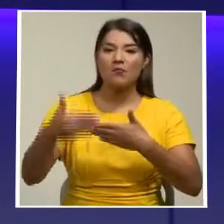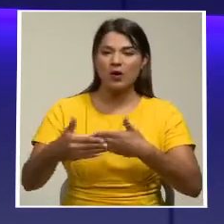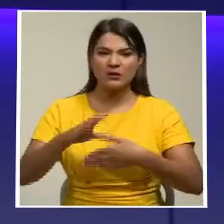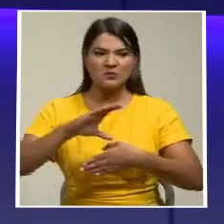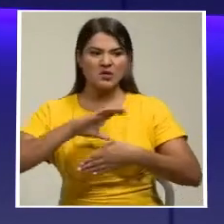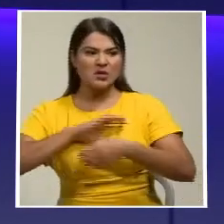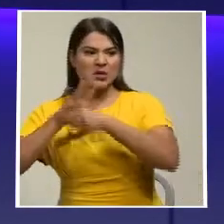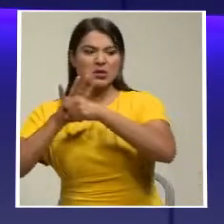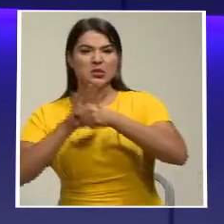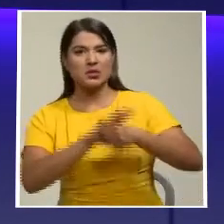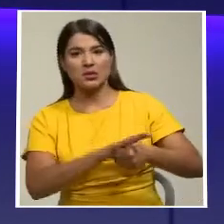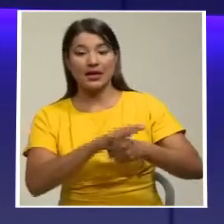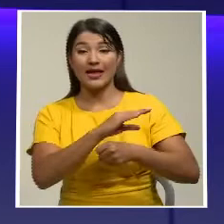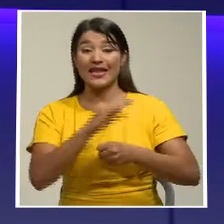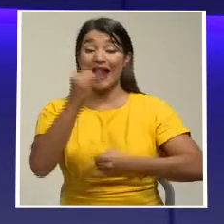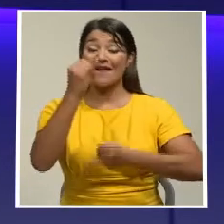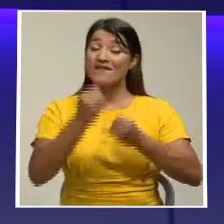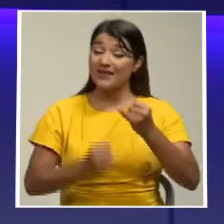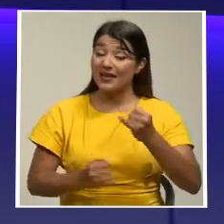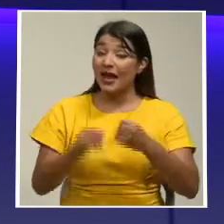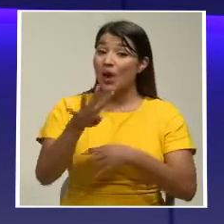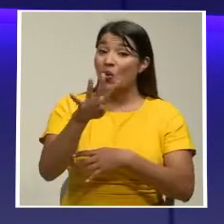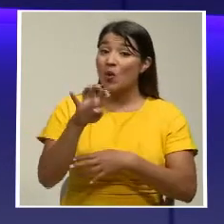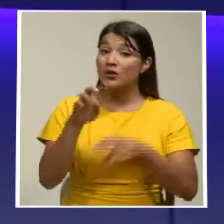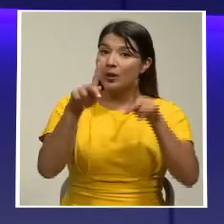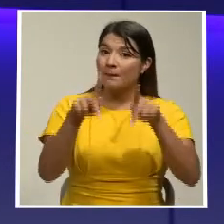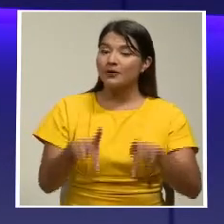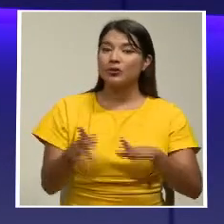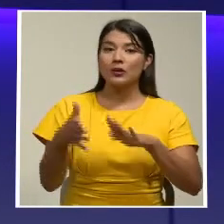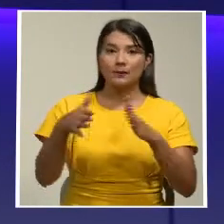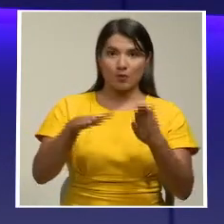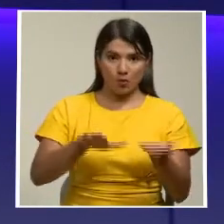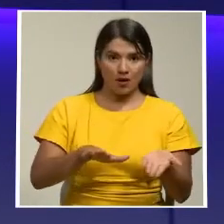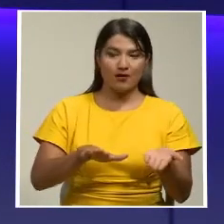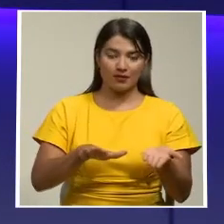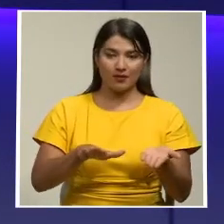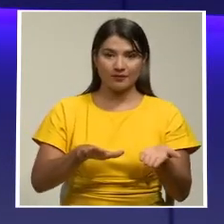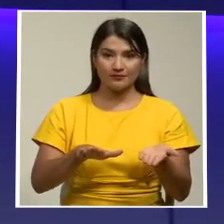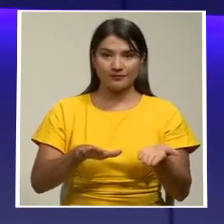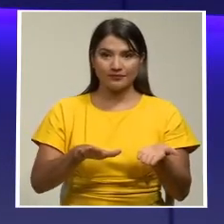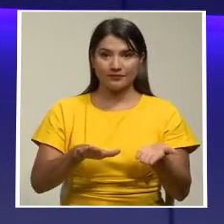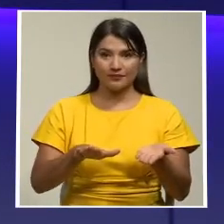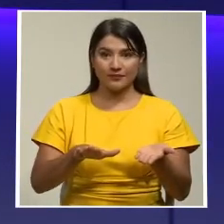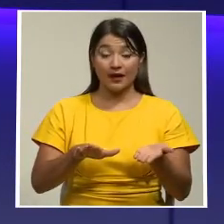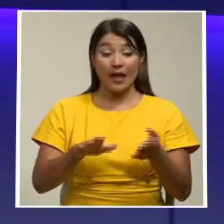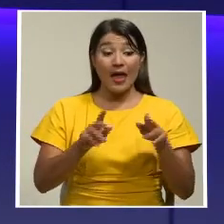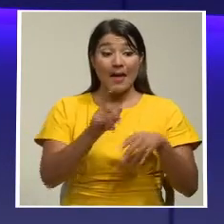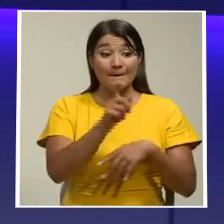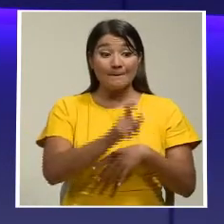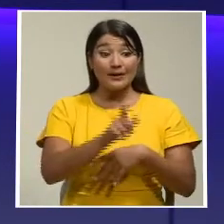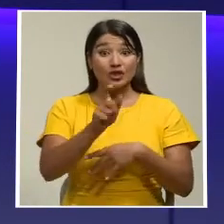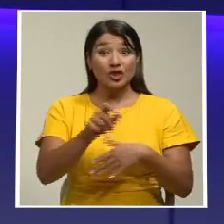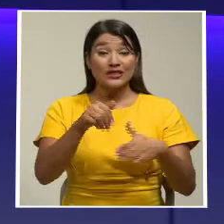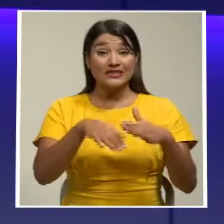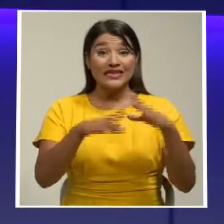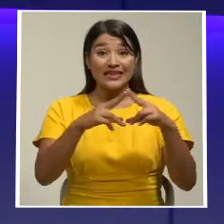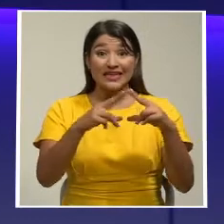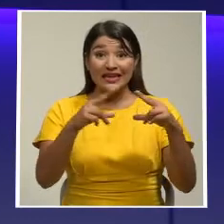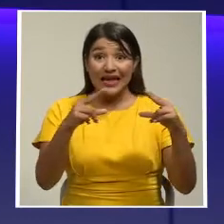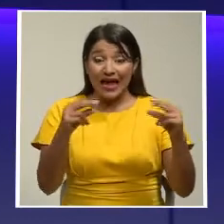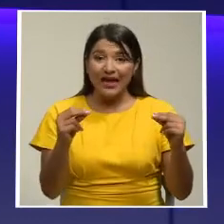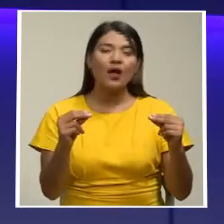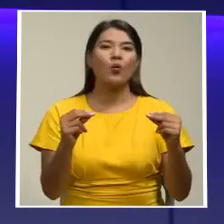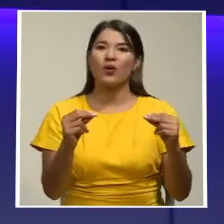que terminó con más de 400 muertos, a la gente en Nicaragua se le fueron sumando